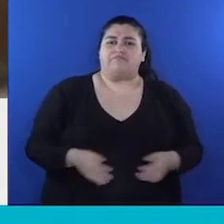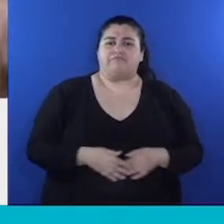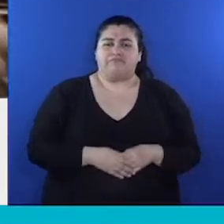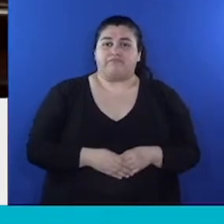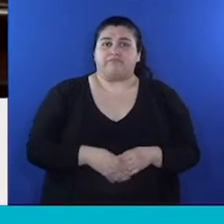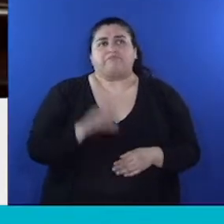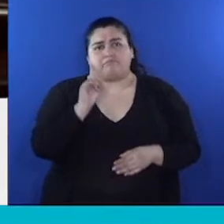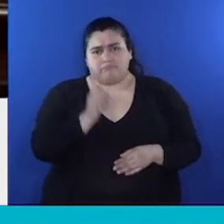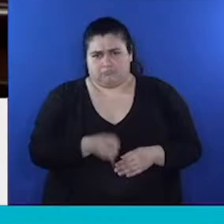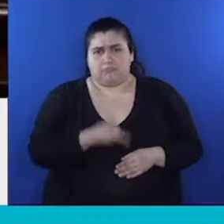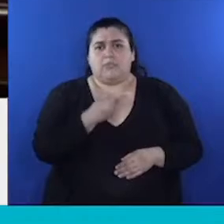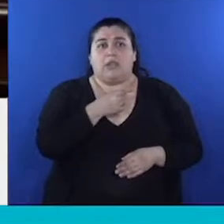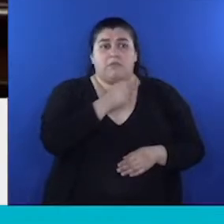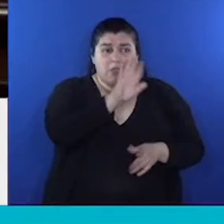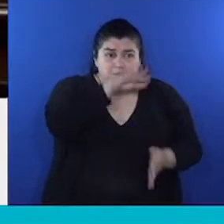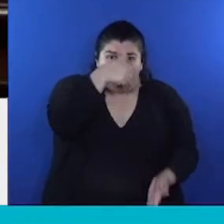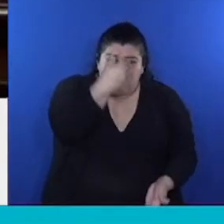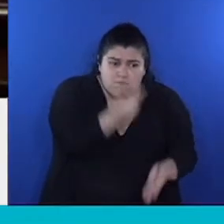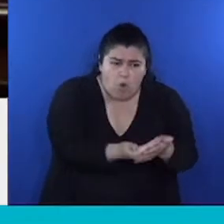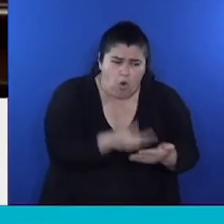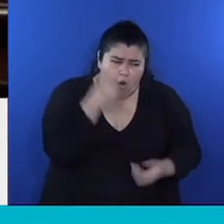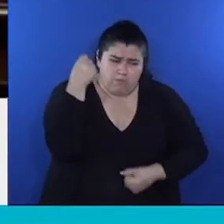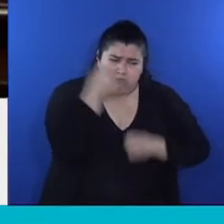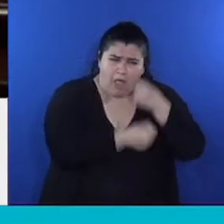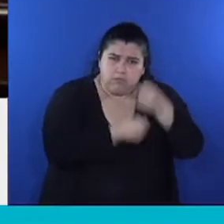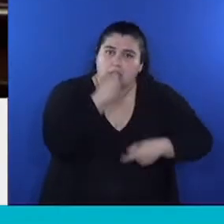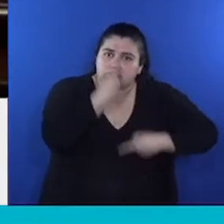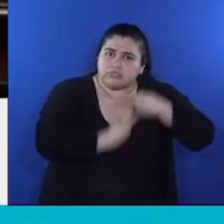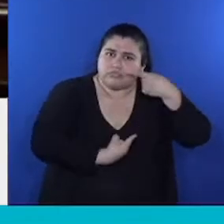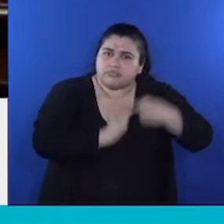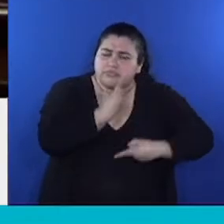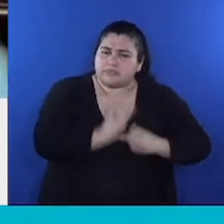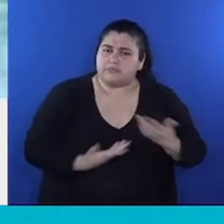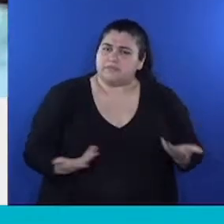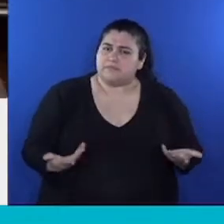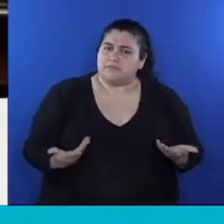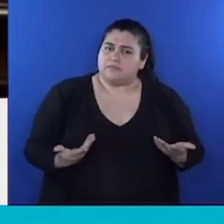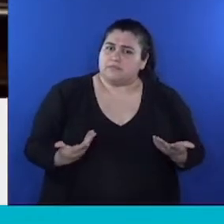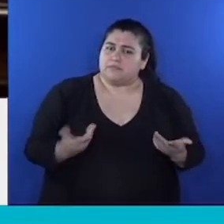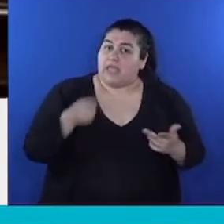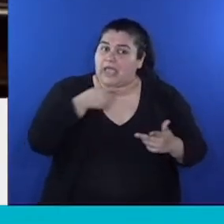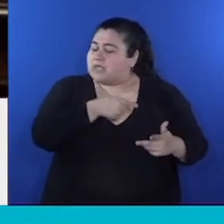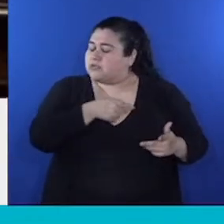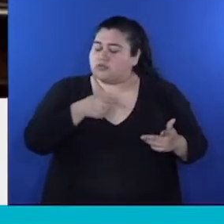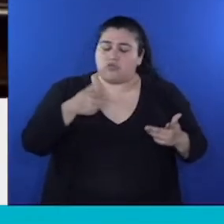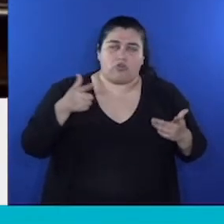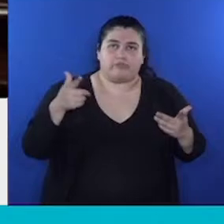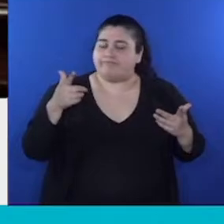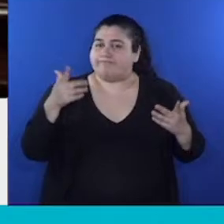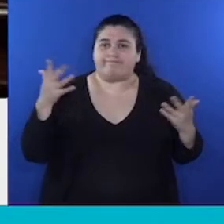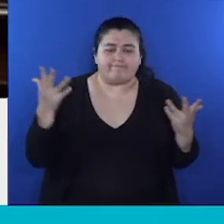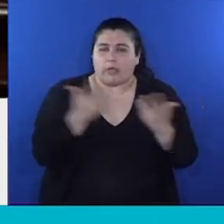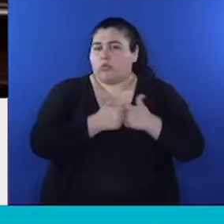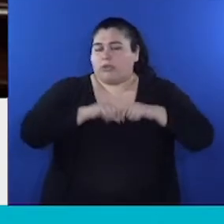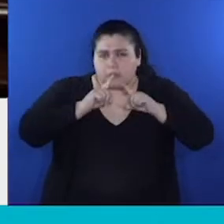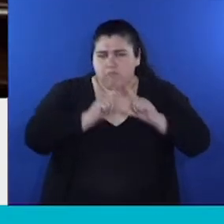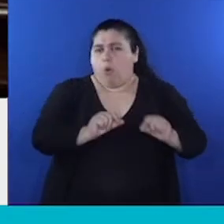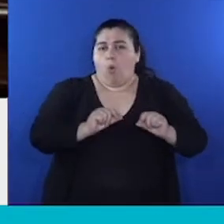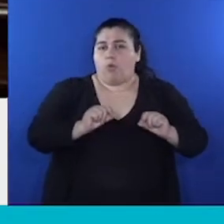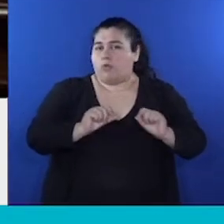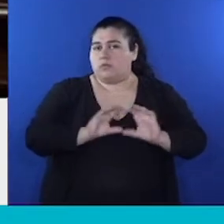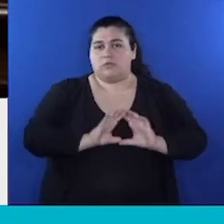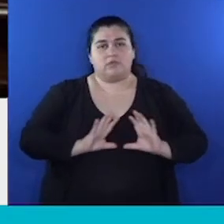inclusive con su mujer en el piso. Una cuestión que debe generar una repugnancia automática. Debe